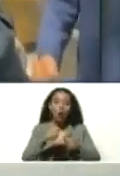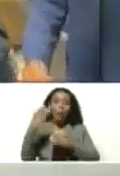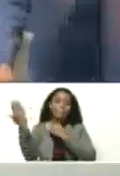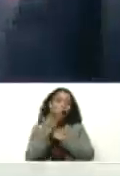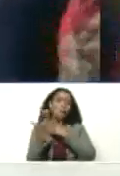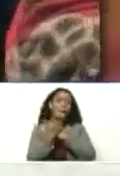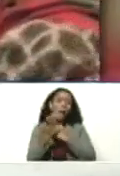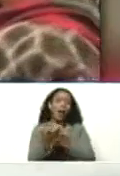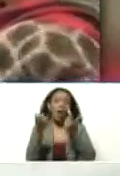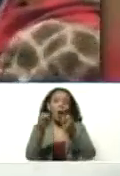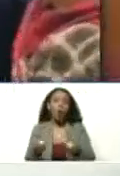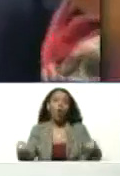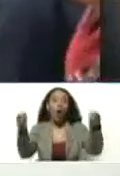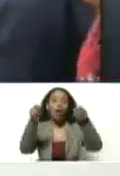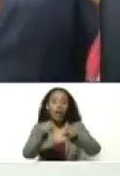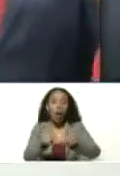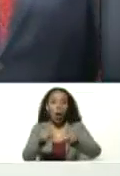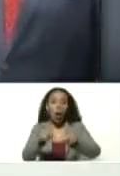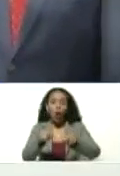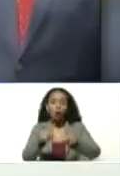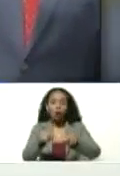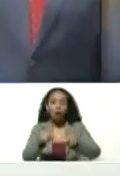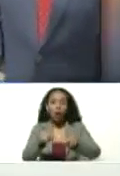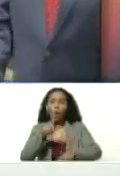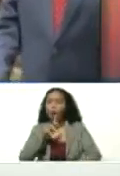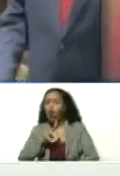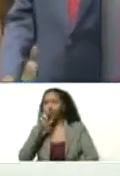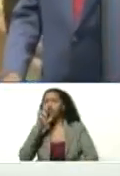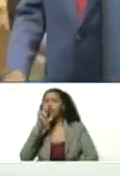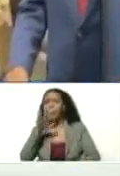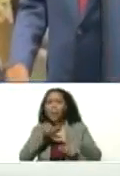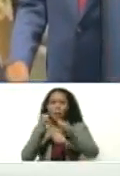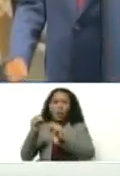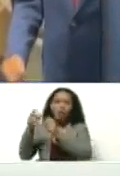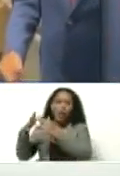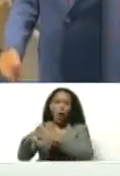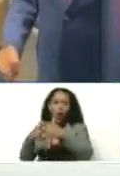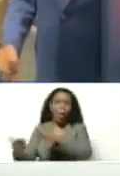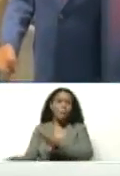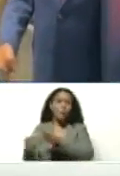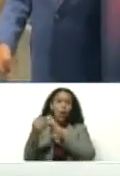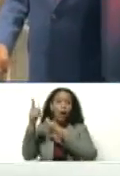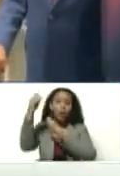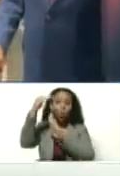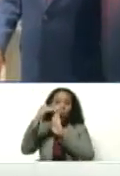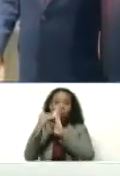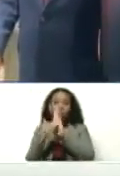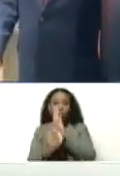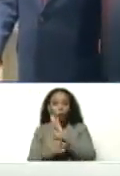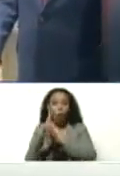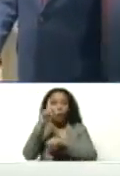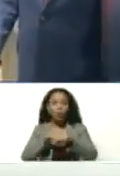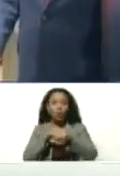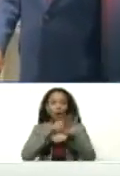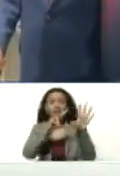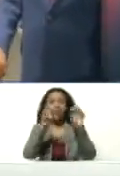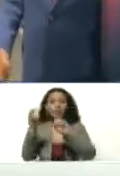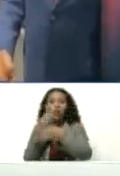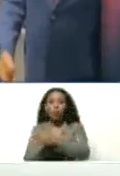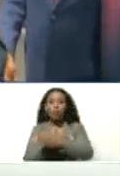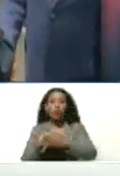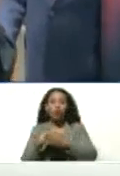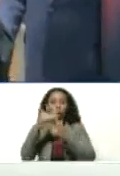y el bloqueo criminal del imperialismo norteamericano, eso bajó en un momento dado a 700